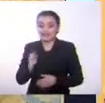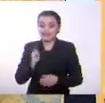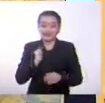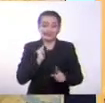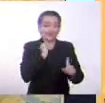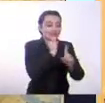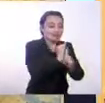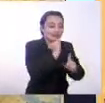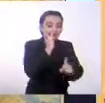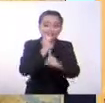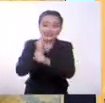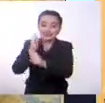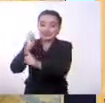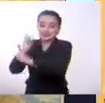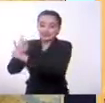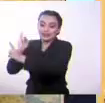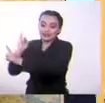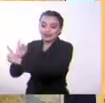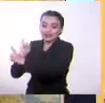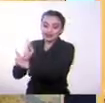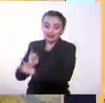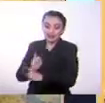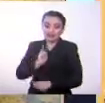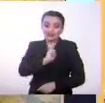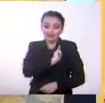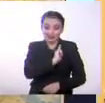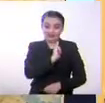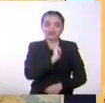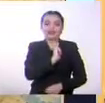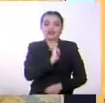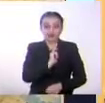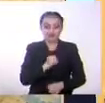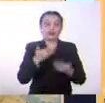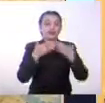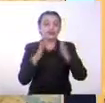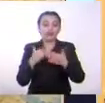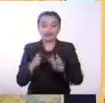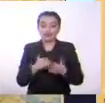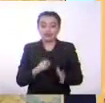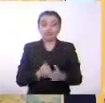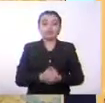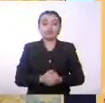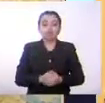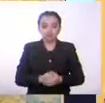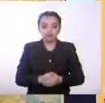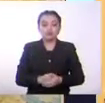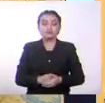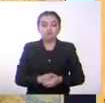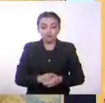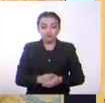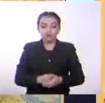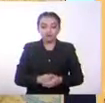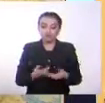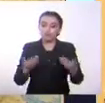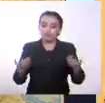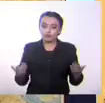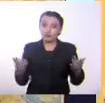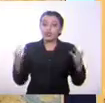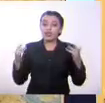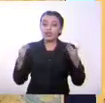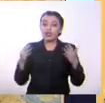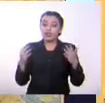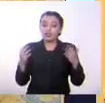con otras personas y además tiene que ver con todos esos ámbitos de la vida